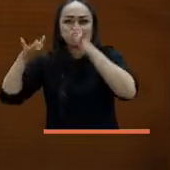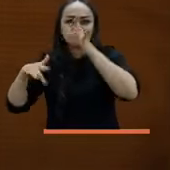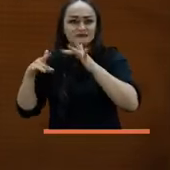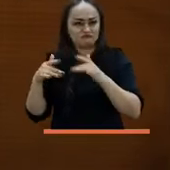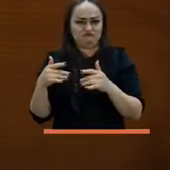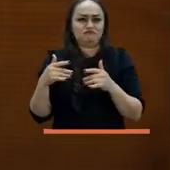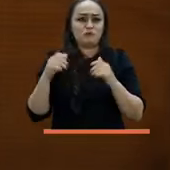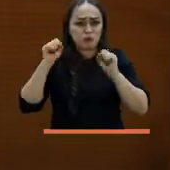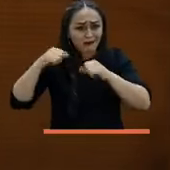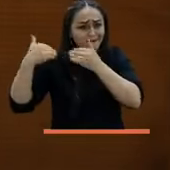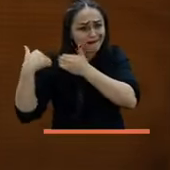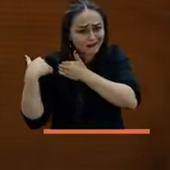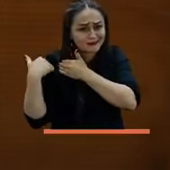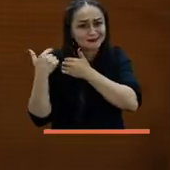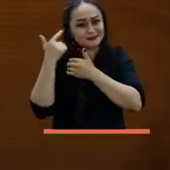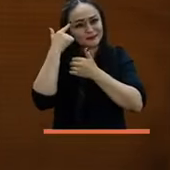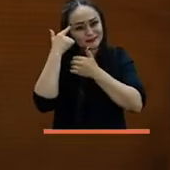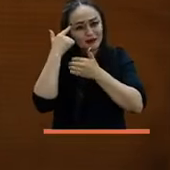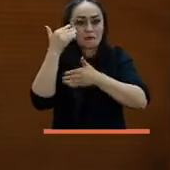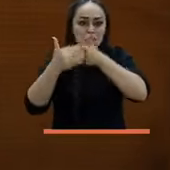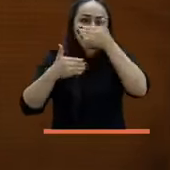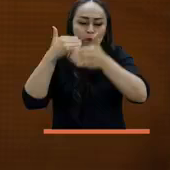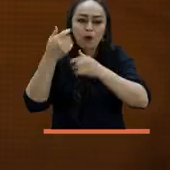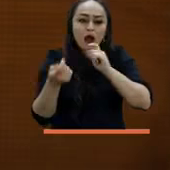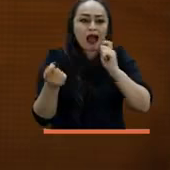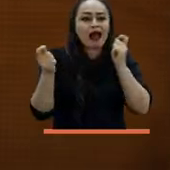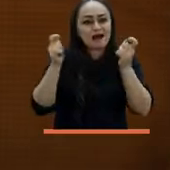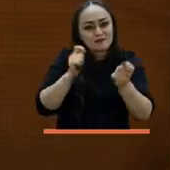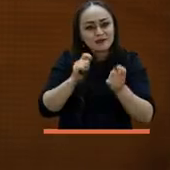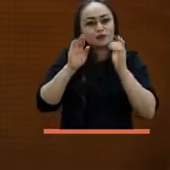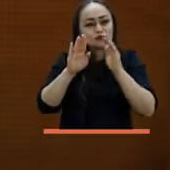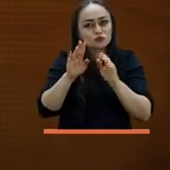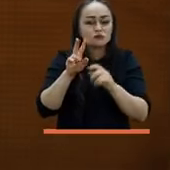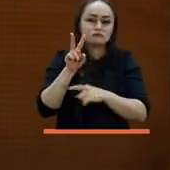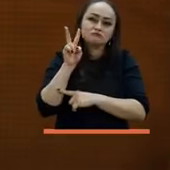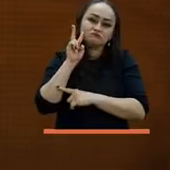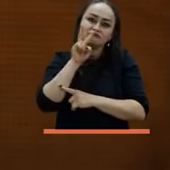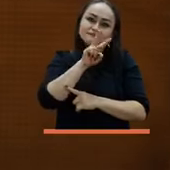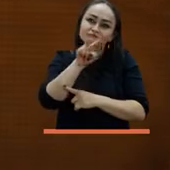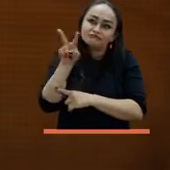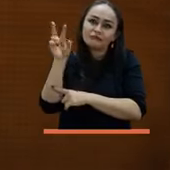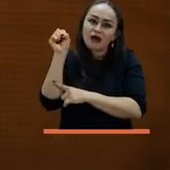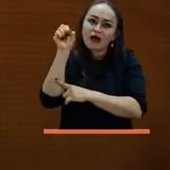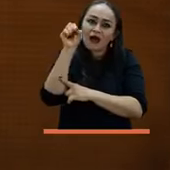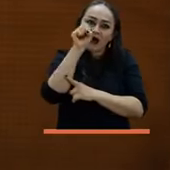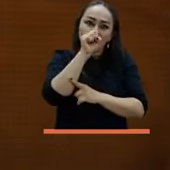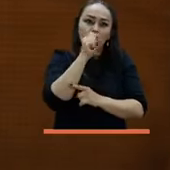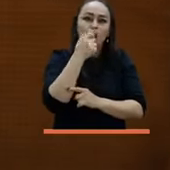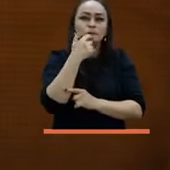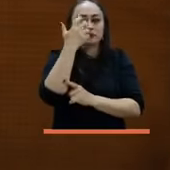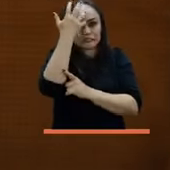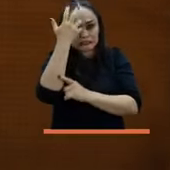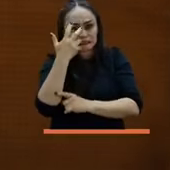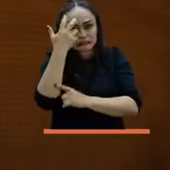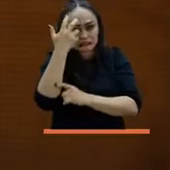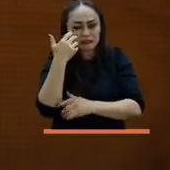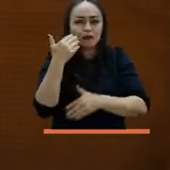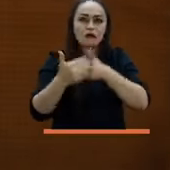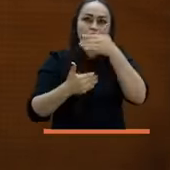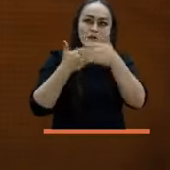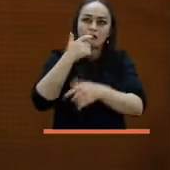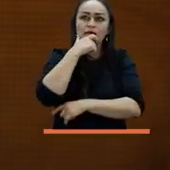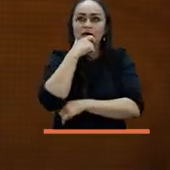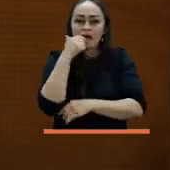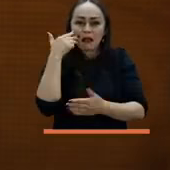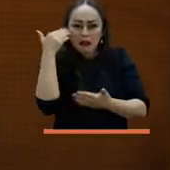permanencia y de calidad nos implica hacer ese ejercicio diagnóstico reevaluar nos que se traduzcan acciones efectivas y que